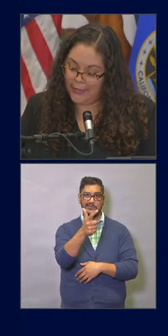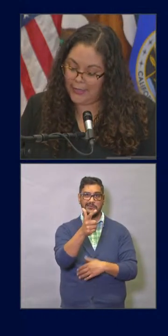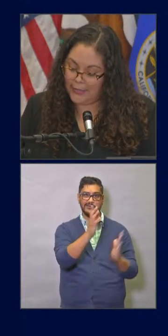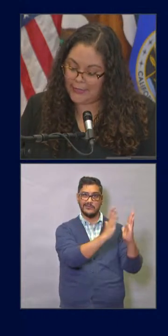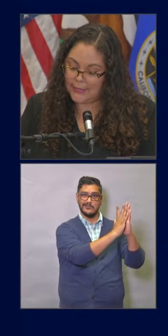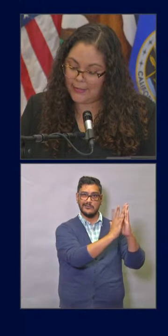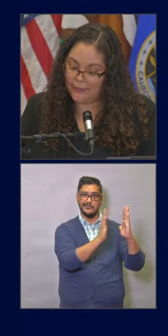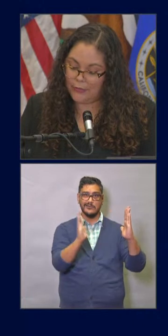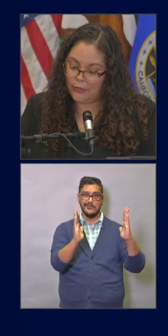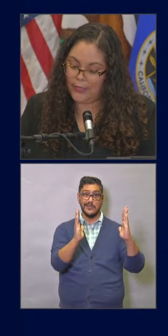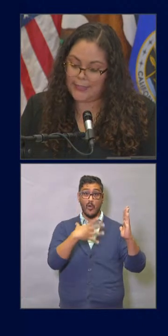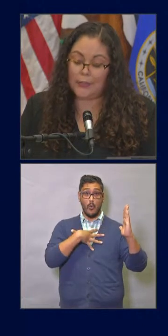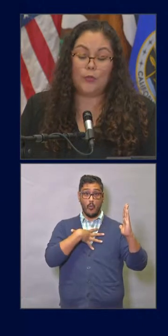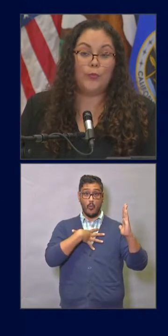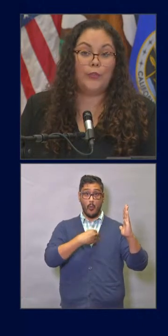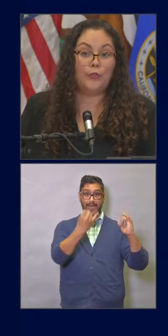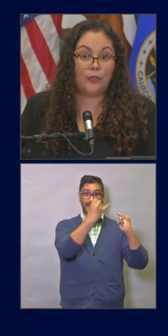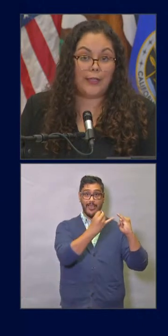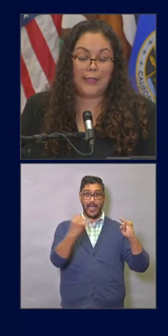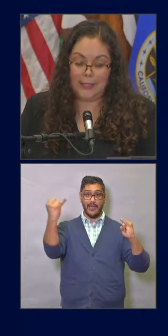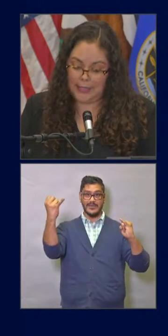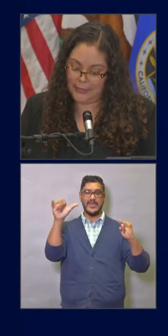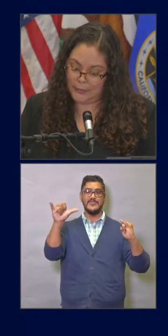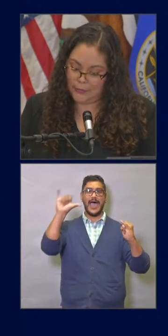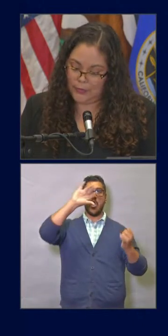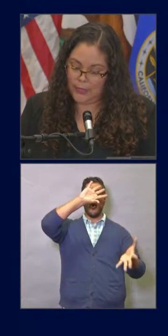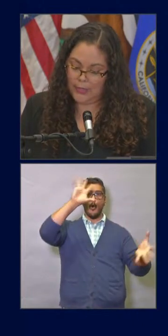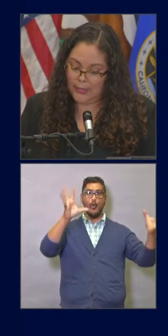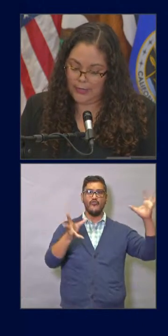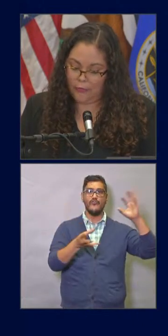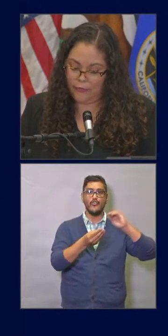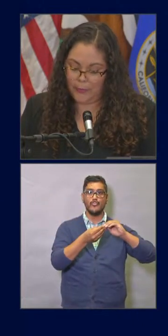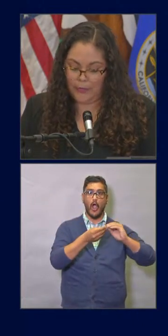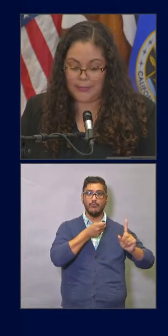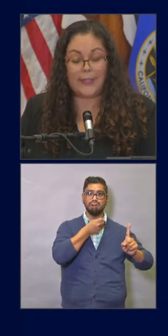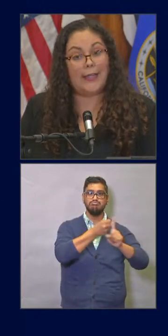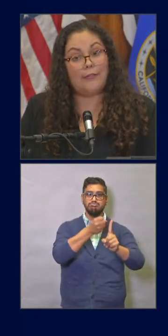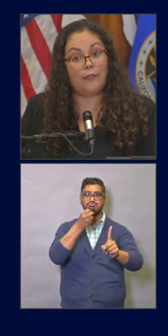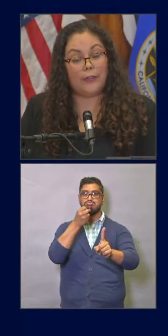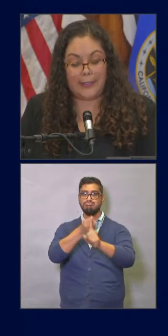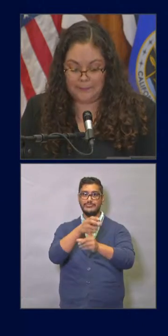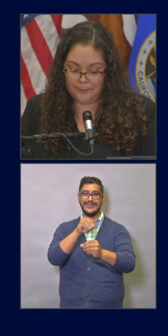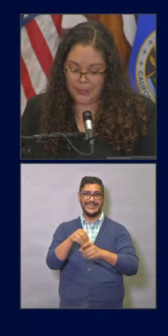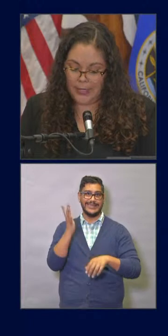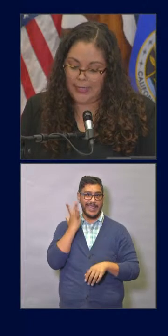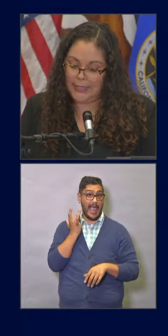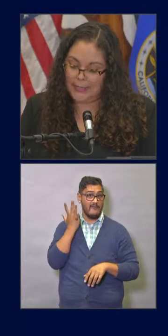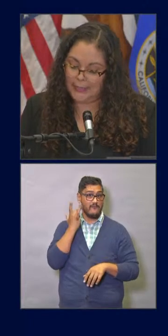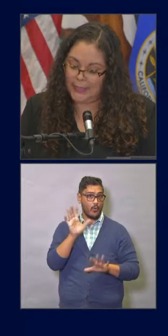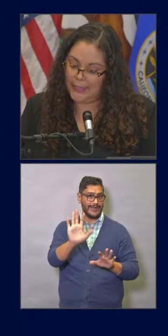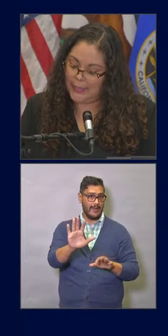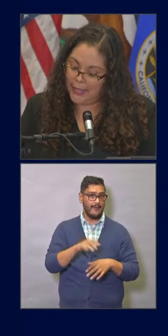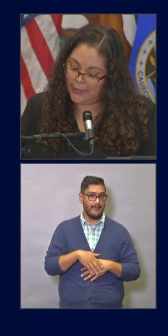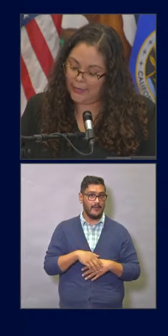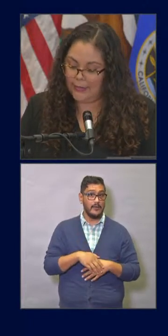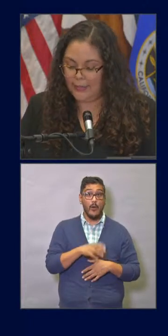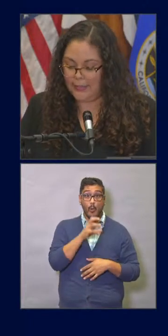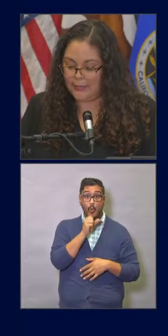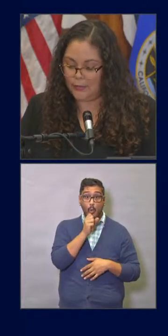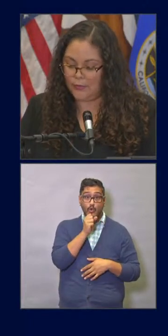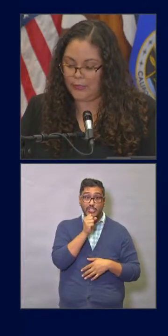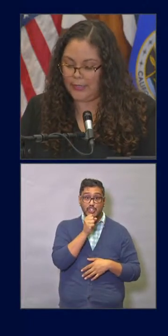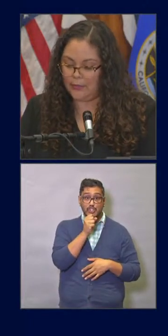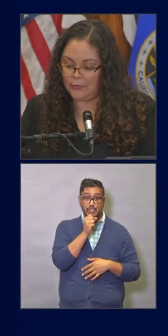línea blanca en este gráfico es el número total de casos confirmados en California y la línea